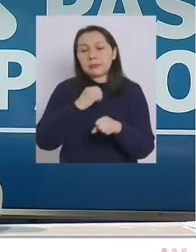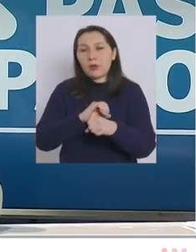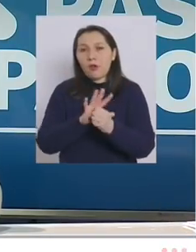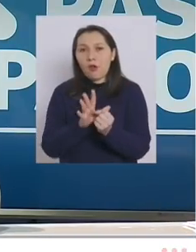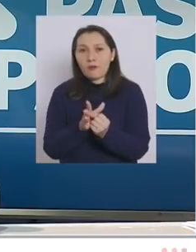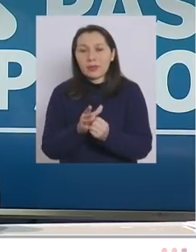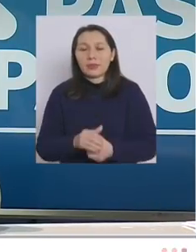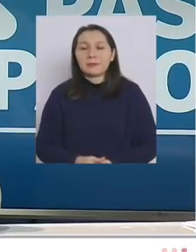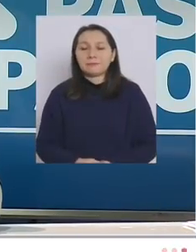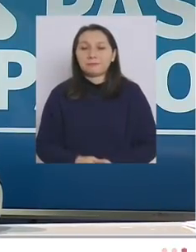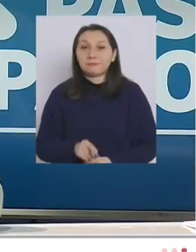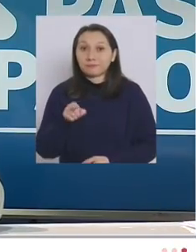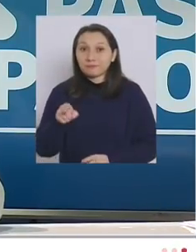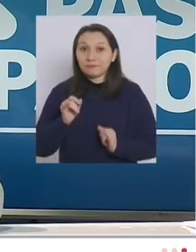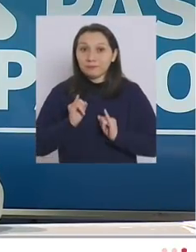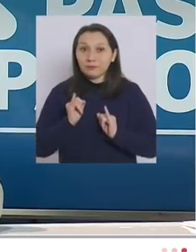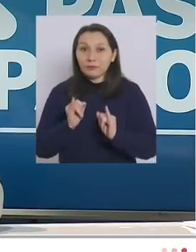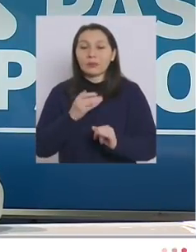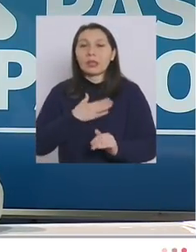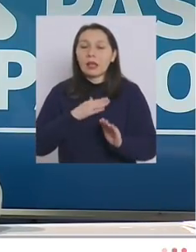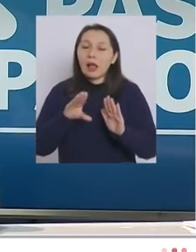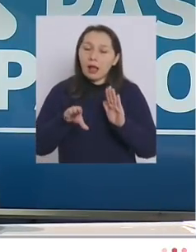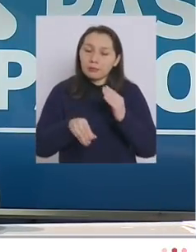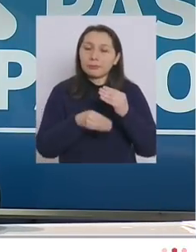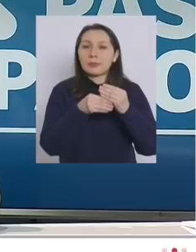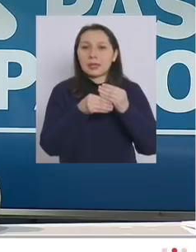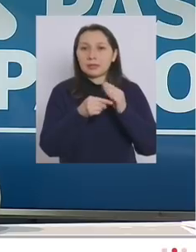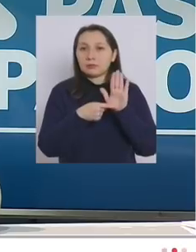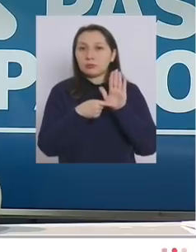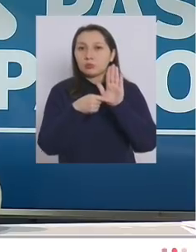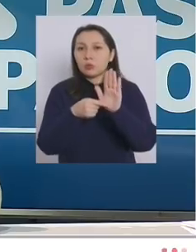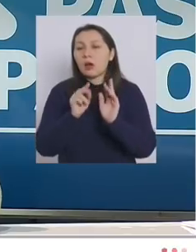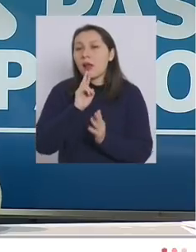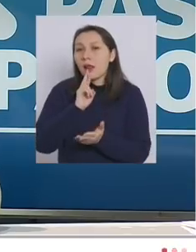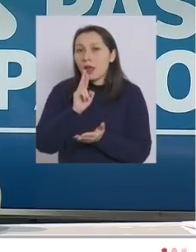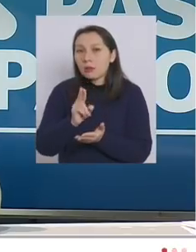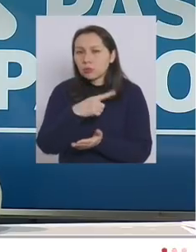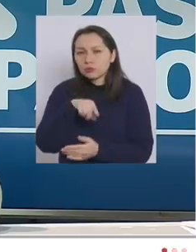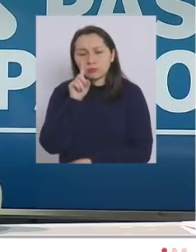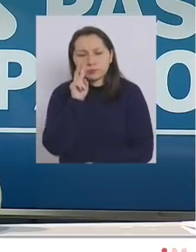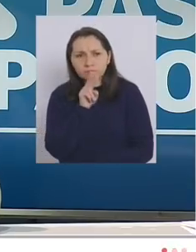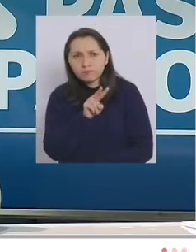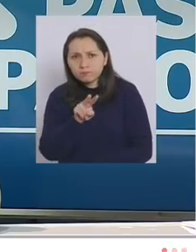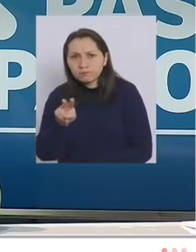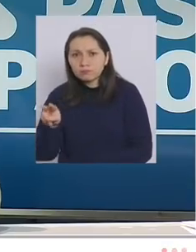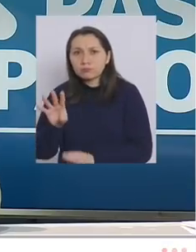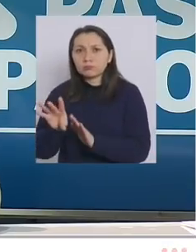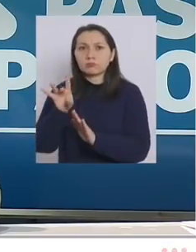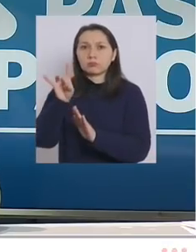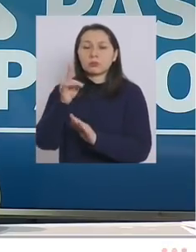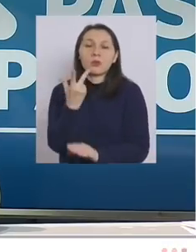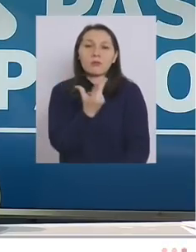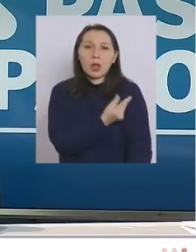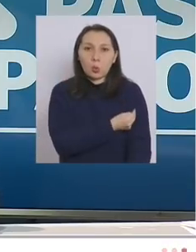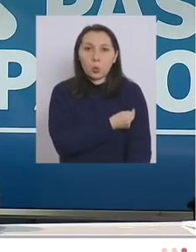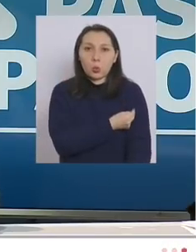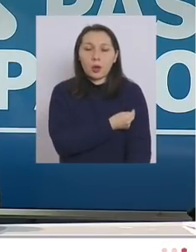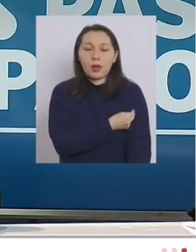En este reporte queremos además mostrar los resultados que hemos observado con la